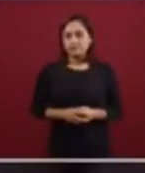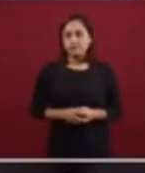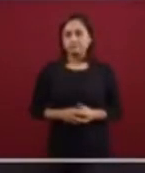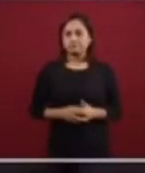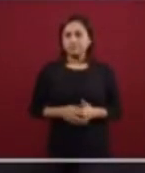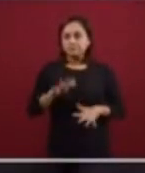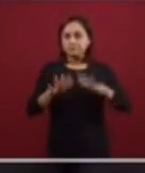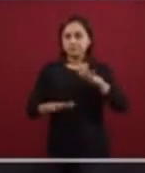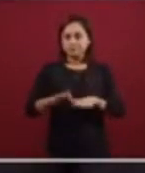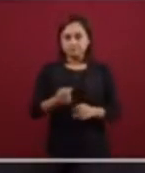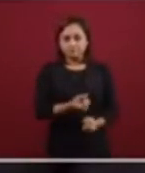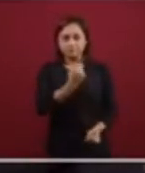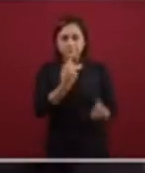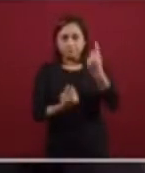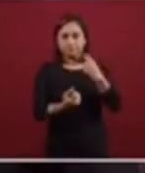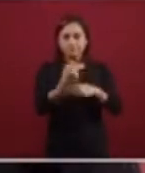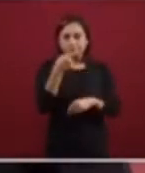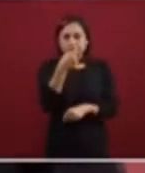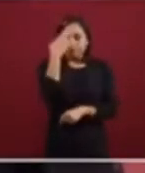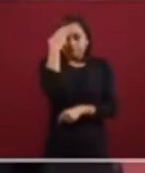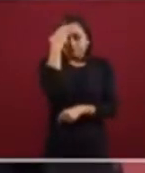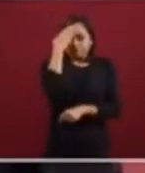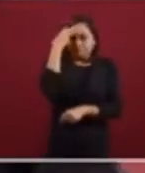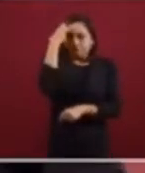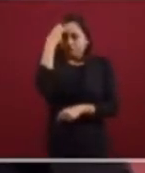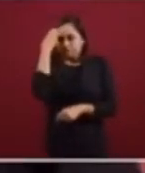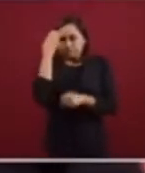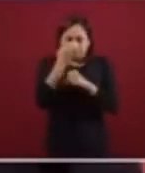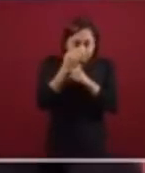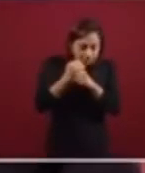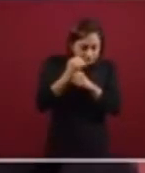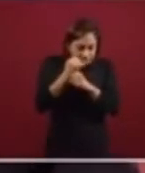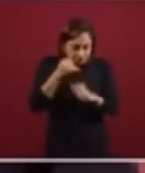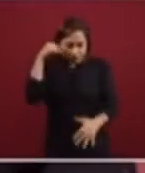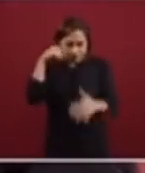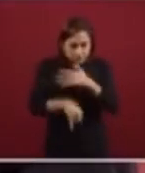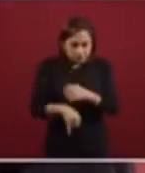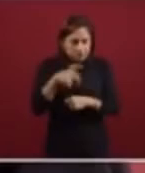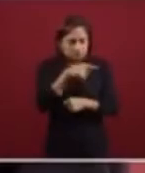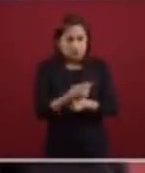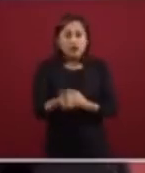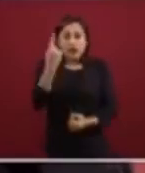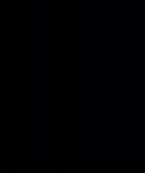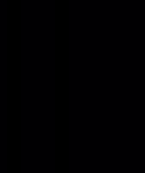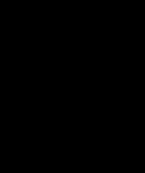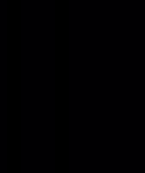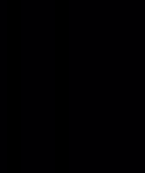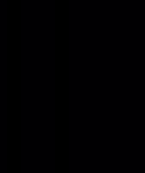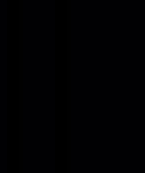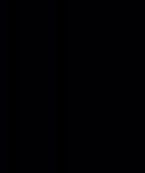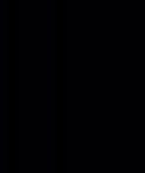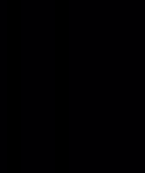análisis, de la agudeza, de la profundidad de comentarios en las redes.